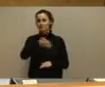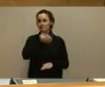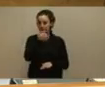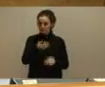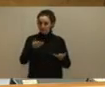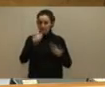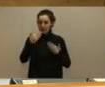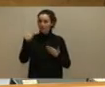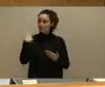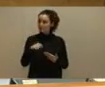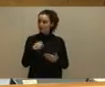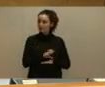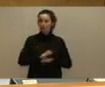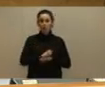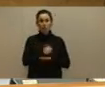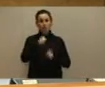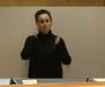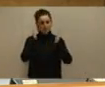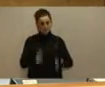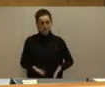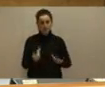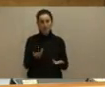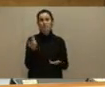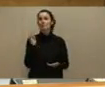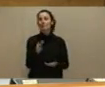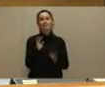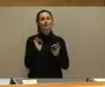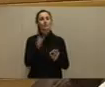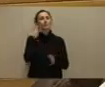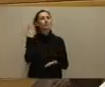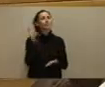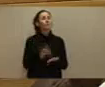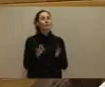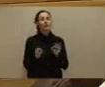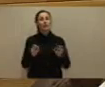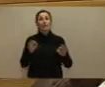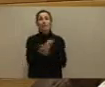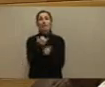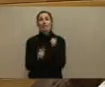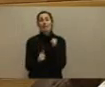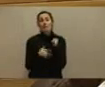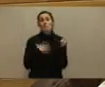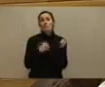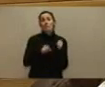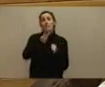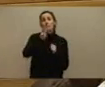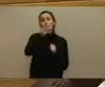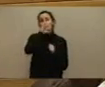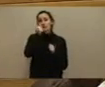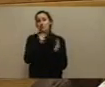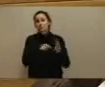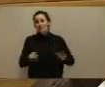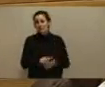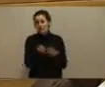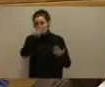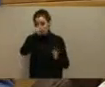presidente. Bueno, consejero, la pregunta era una fecha exacta, que me puedo equivocar, creo que usted dijo 3 de febrero de 2016, si me equivoco, es la